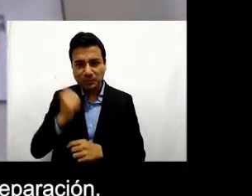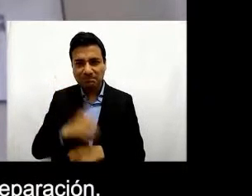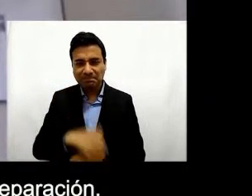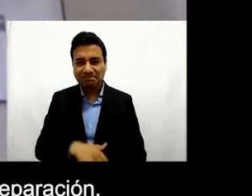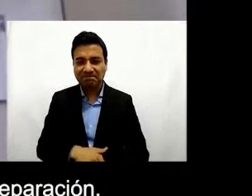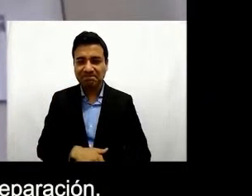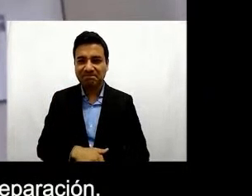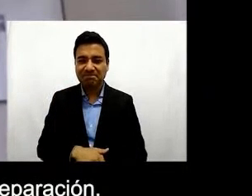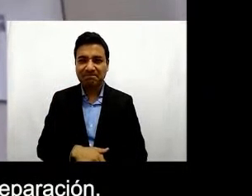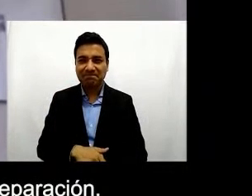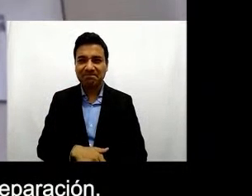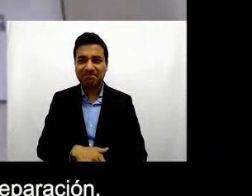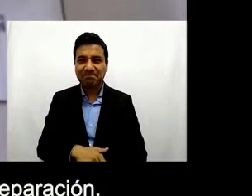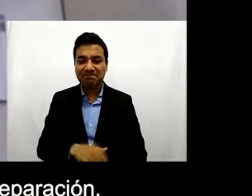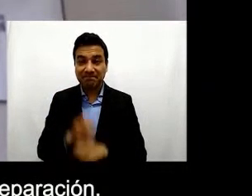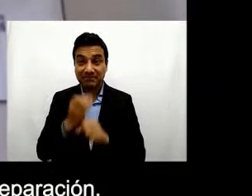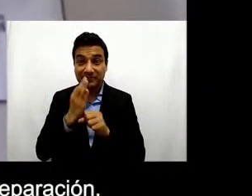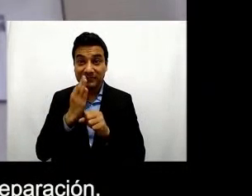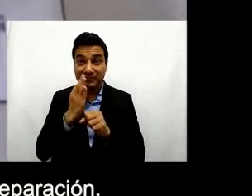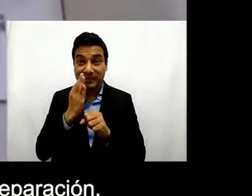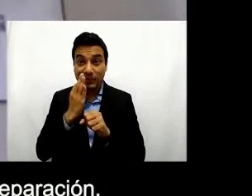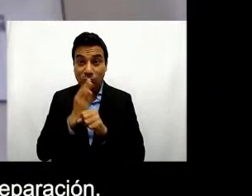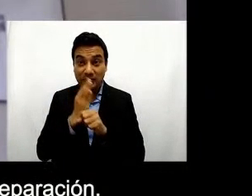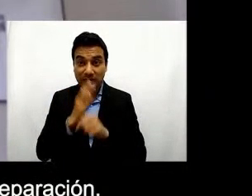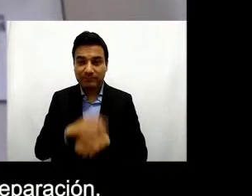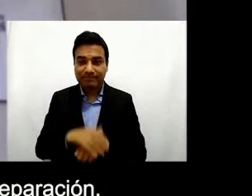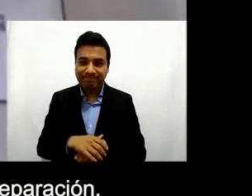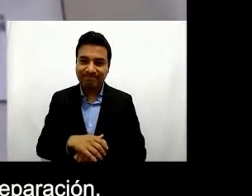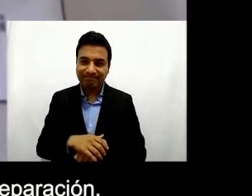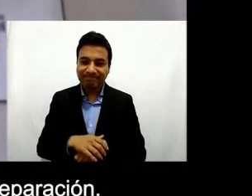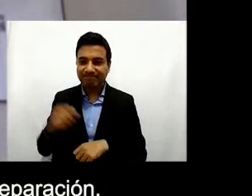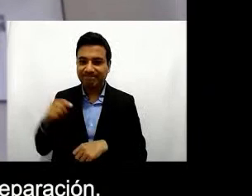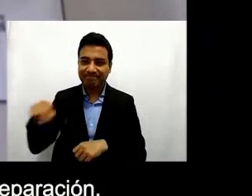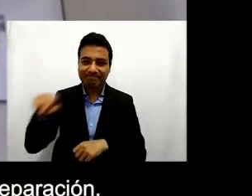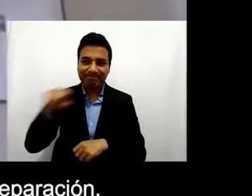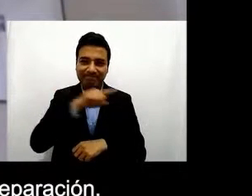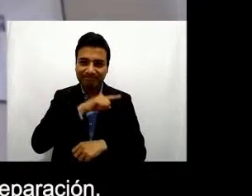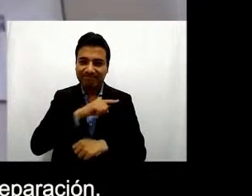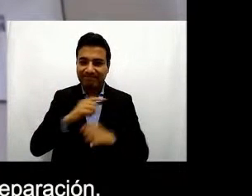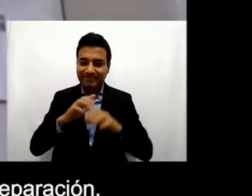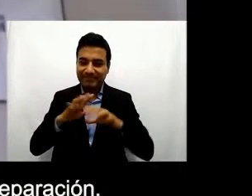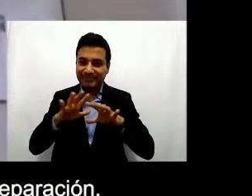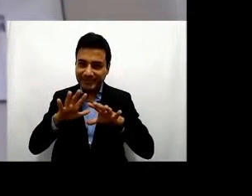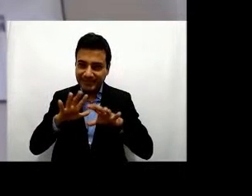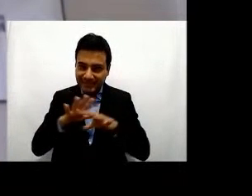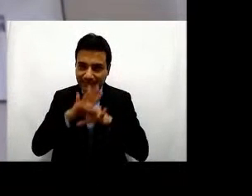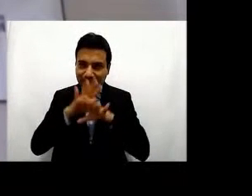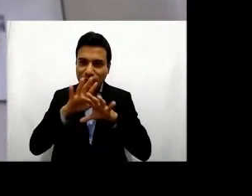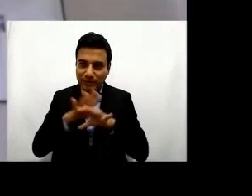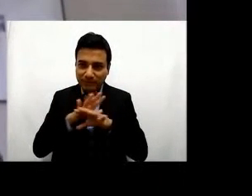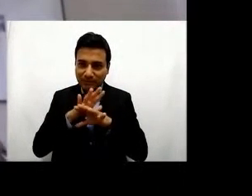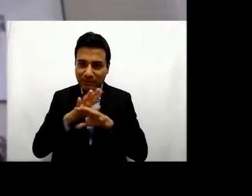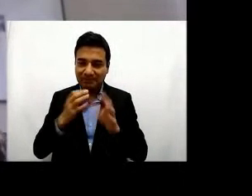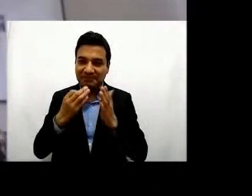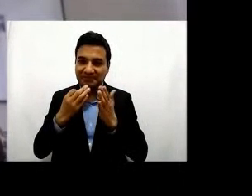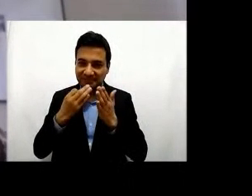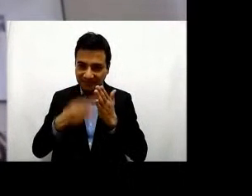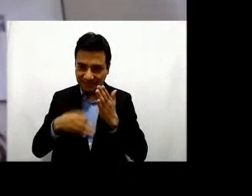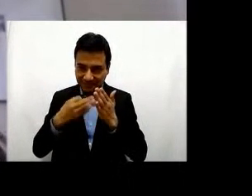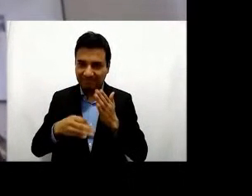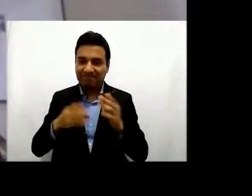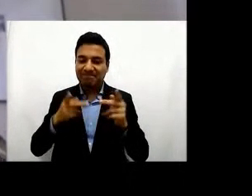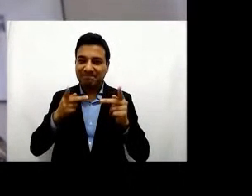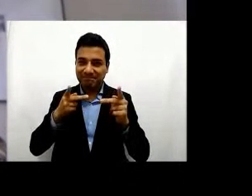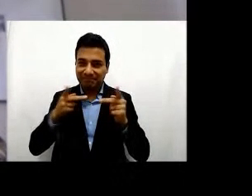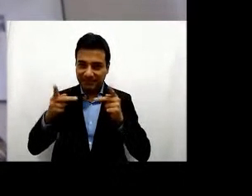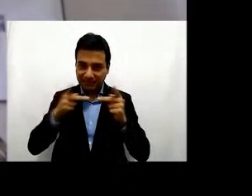el que estamos en un momento de adaptación, de preparación, falta de preparación, y